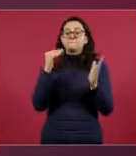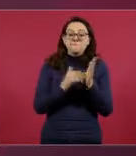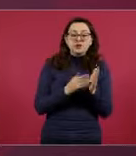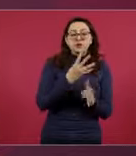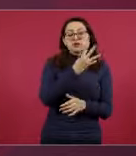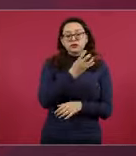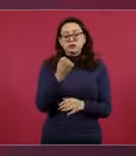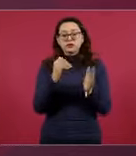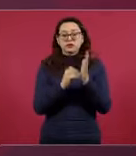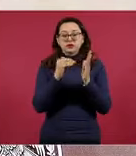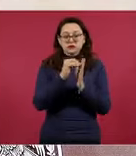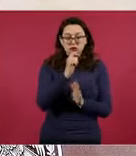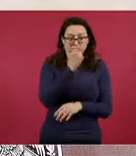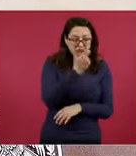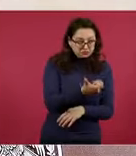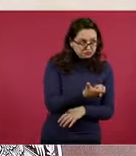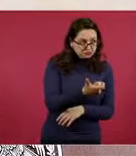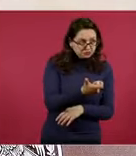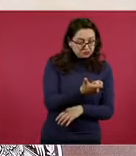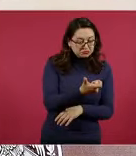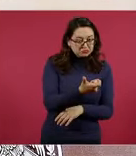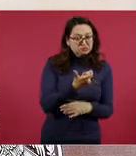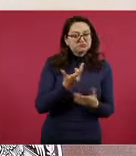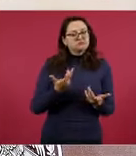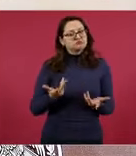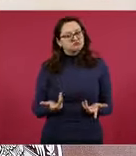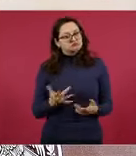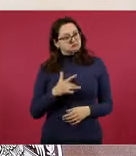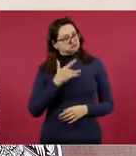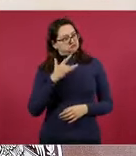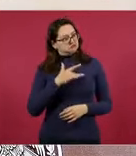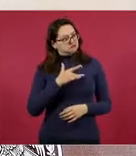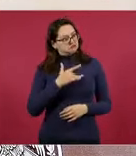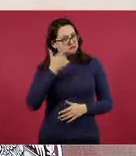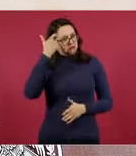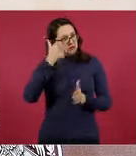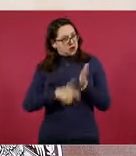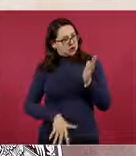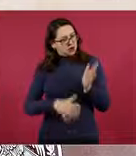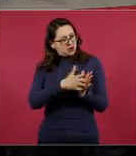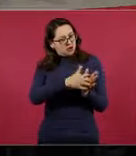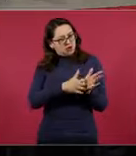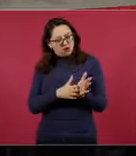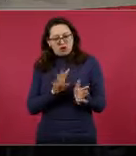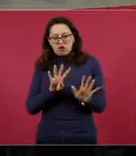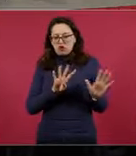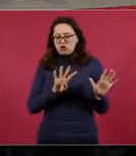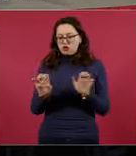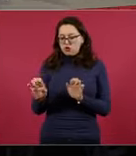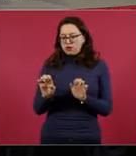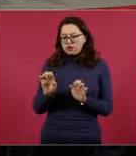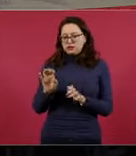1,400,000 millones de pesos. Esto per se generó una economía al Estado mexicano de